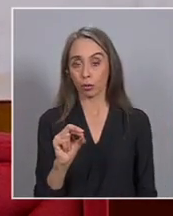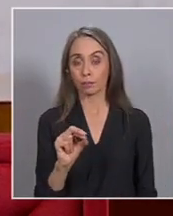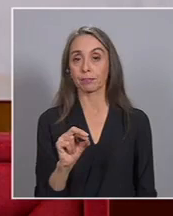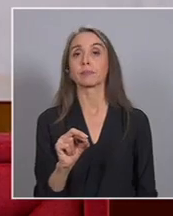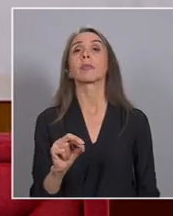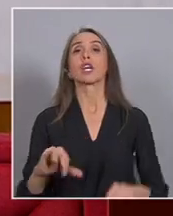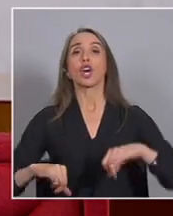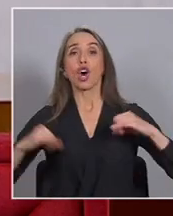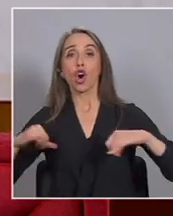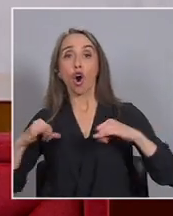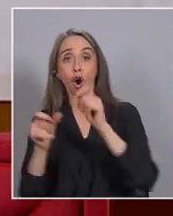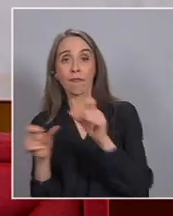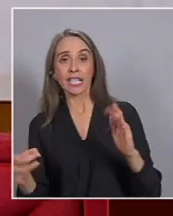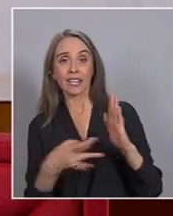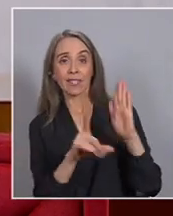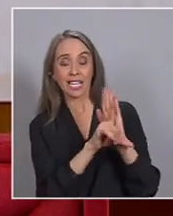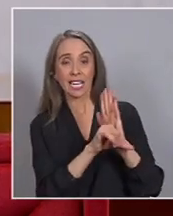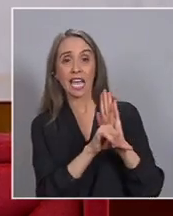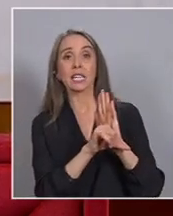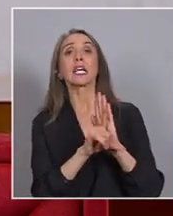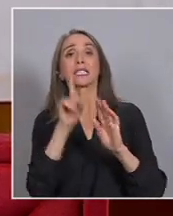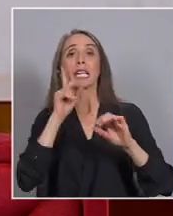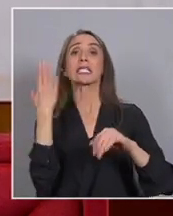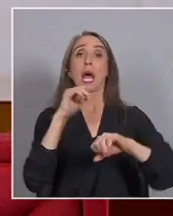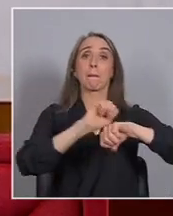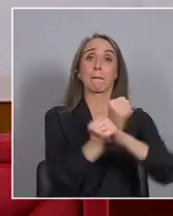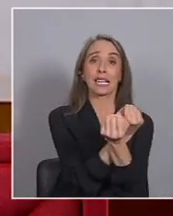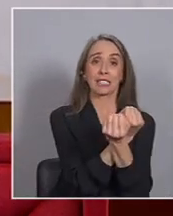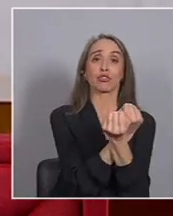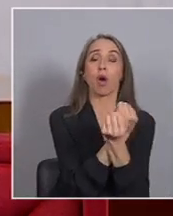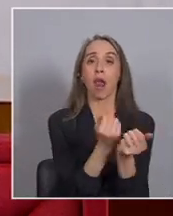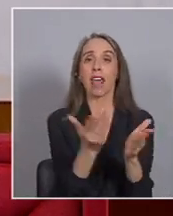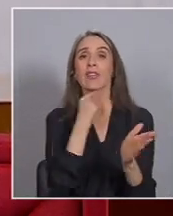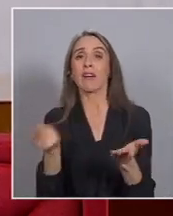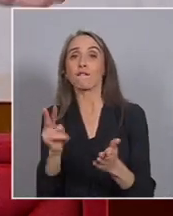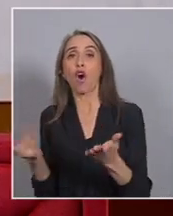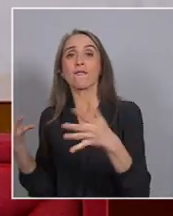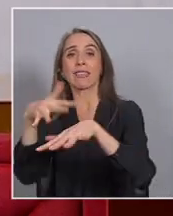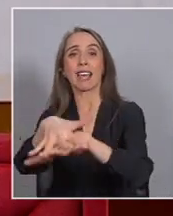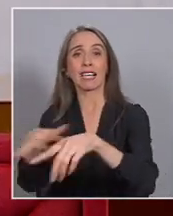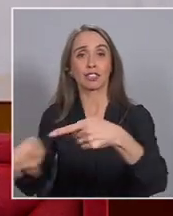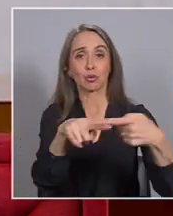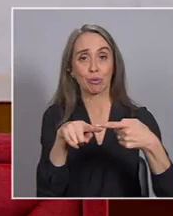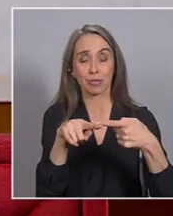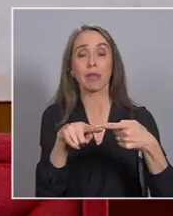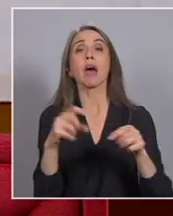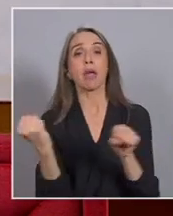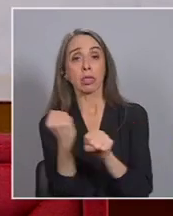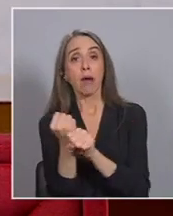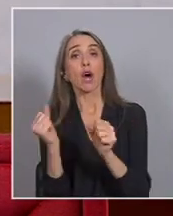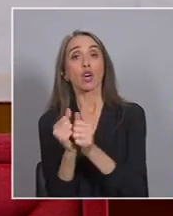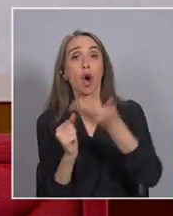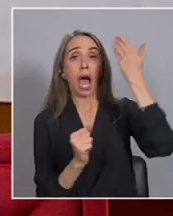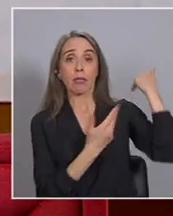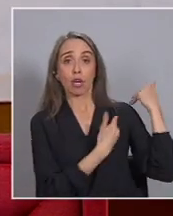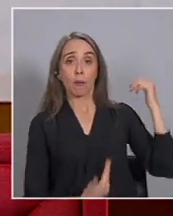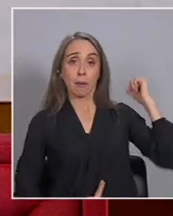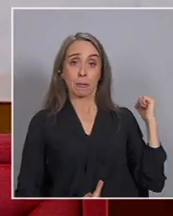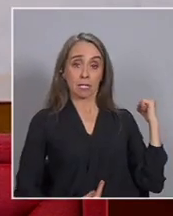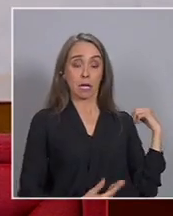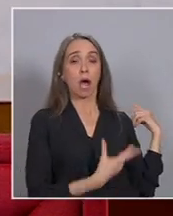caso de jóvenes infractores de ley en proceso de reinserción, hemos impulsado, en continuidad con el trabajo que se venía llevando adelante del gobierno